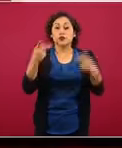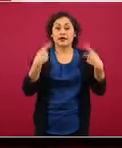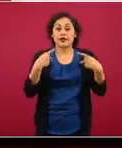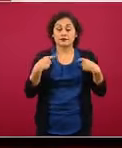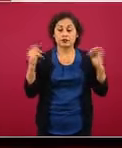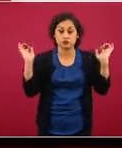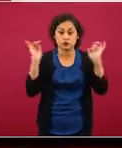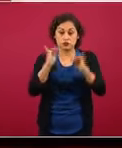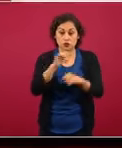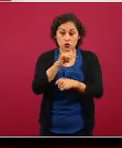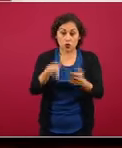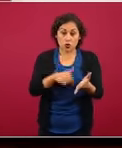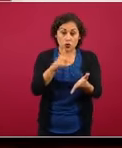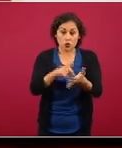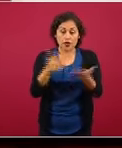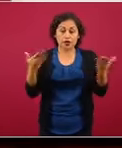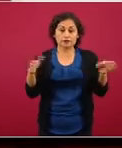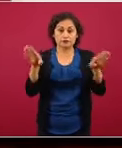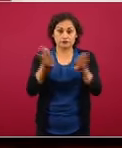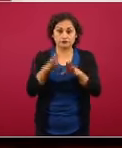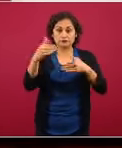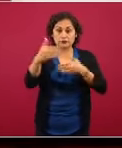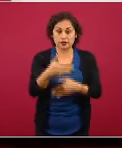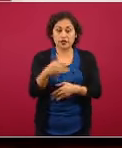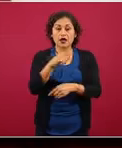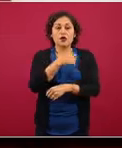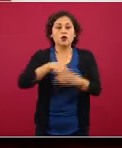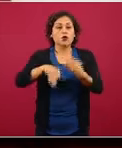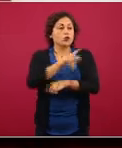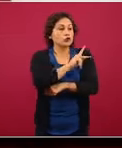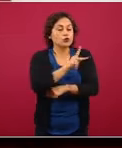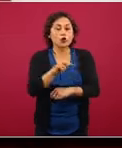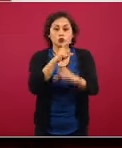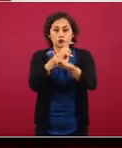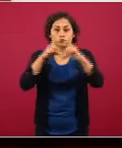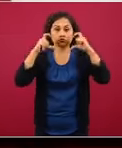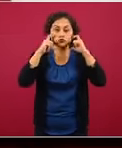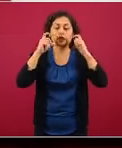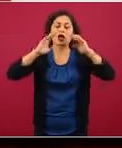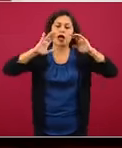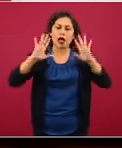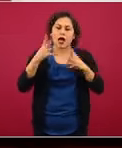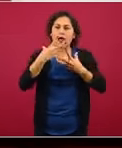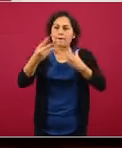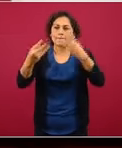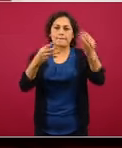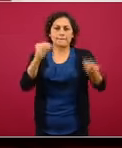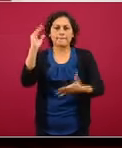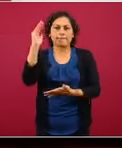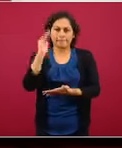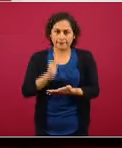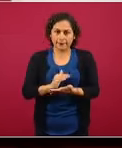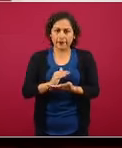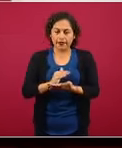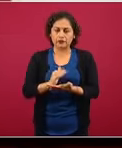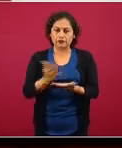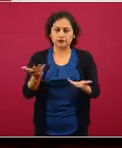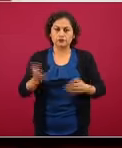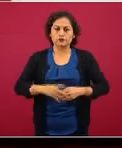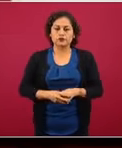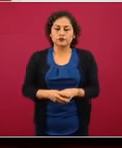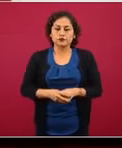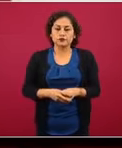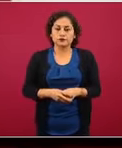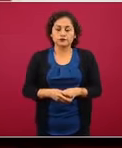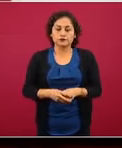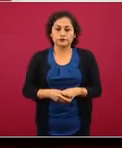usemos el cubrebocas, pues entonces reduce al mínimo la probabilidad o el riesgo de que quienes estemos en un